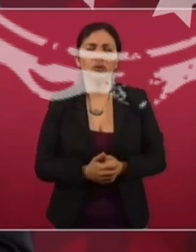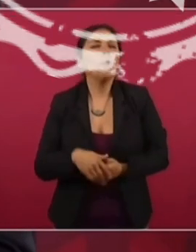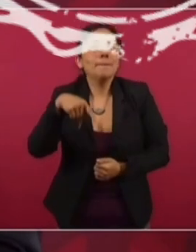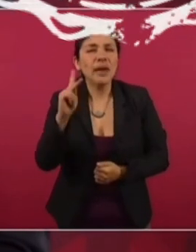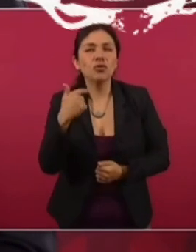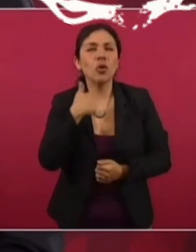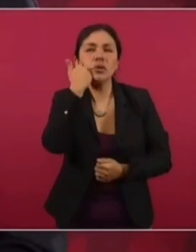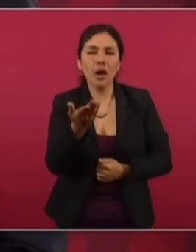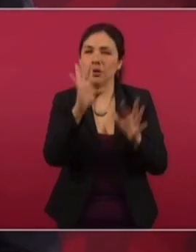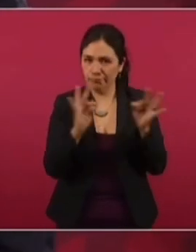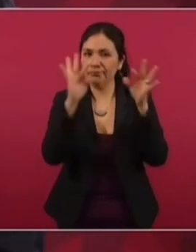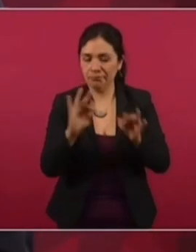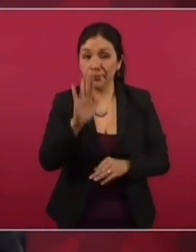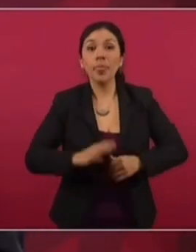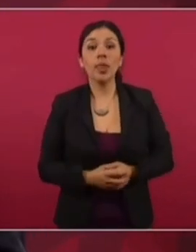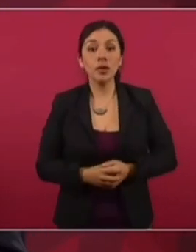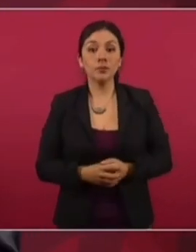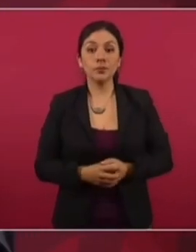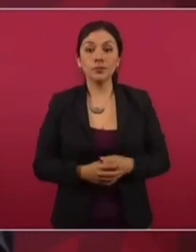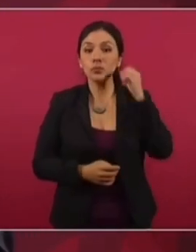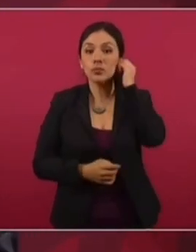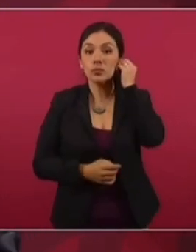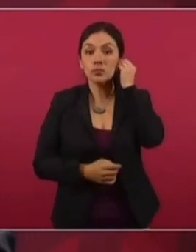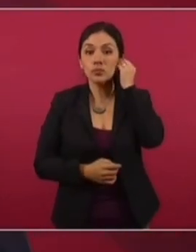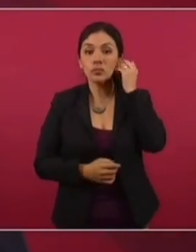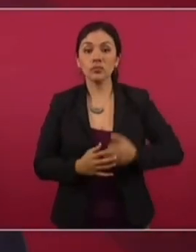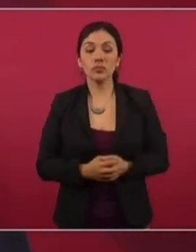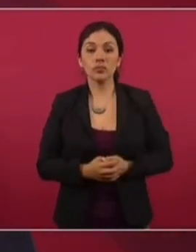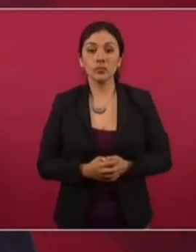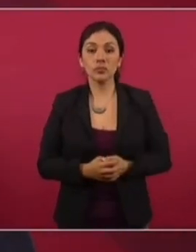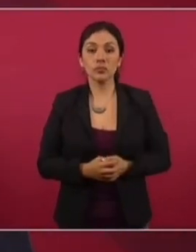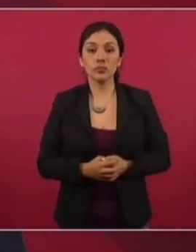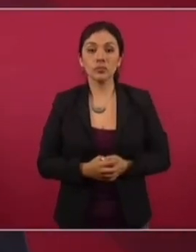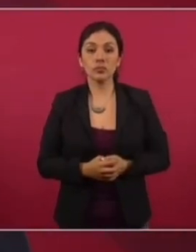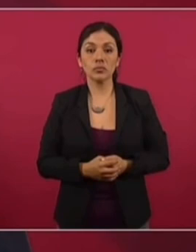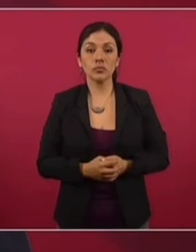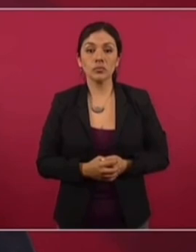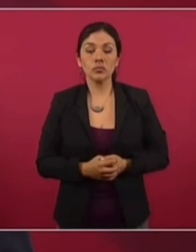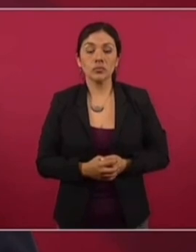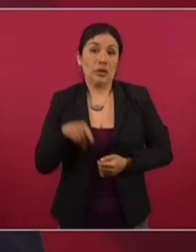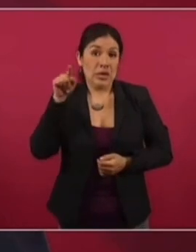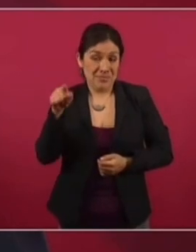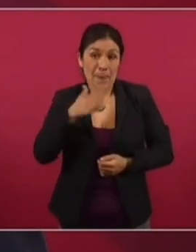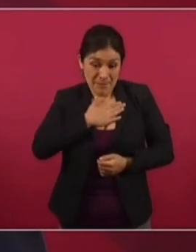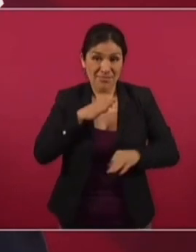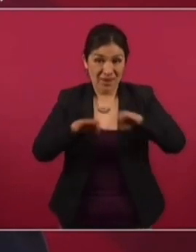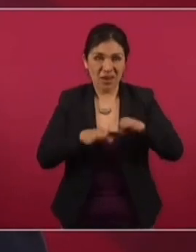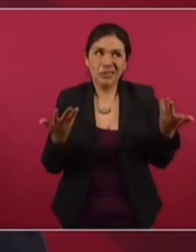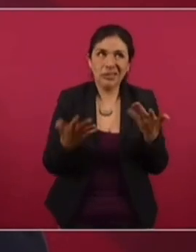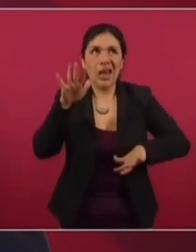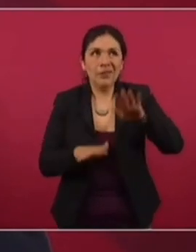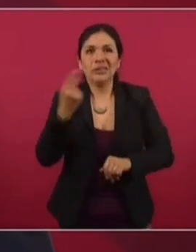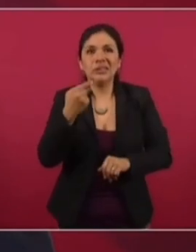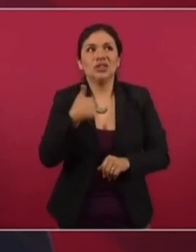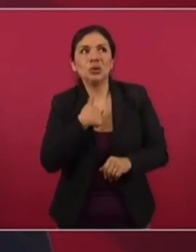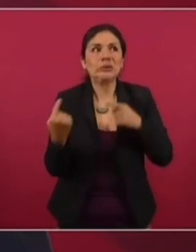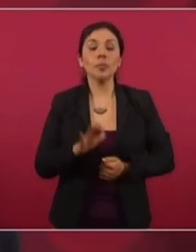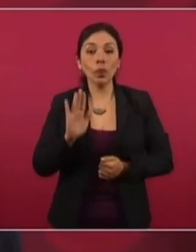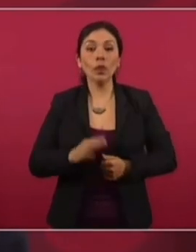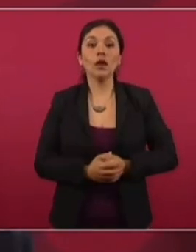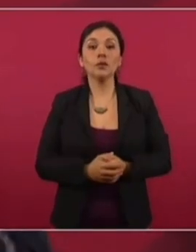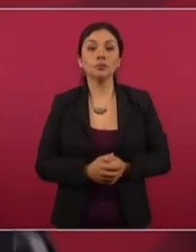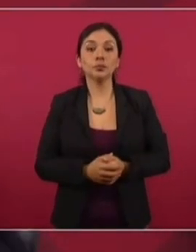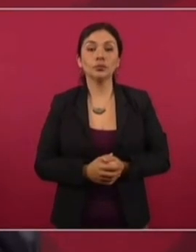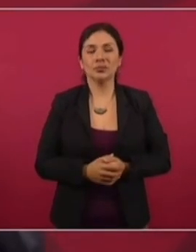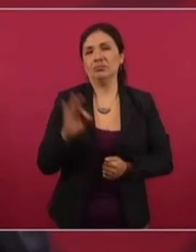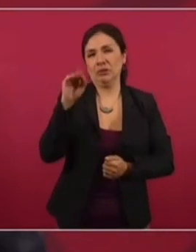Nada más quiero aclararles lo siguiente, porque este oficio exige a veces optar entre inconvenientes.